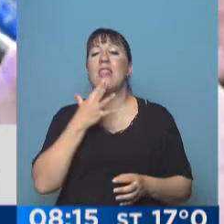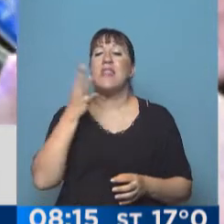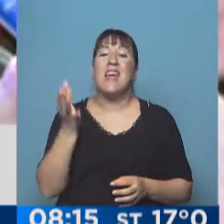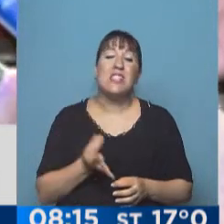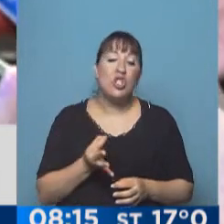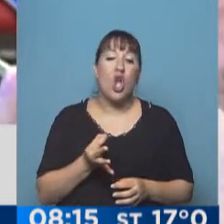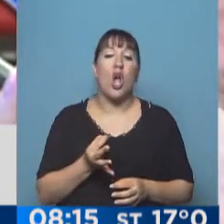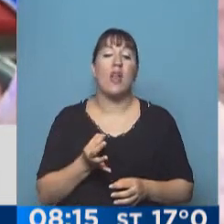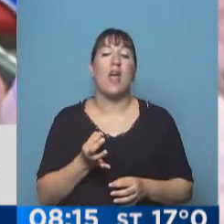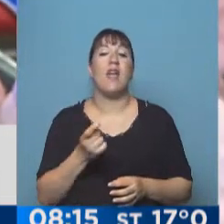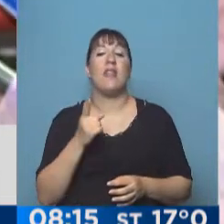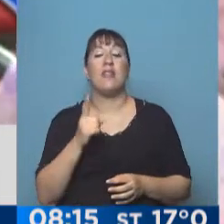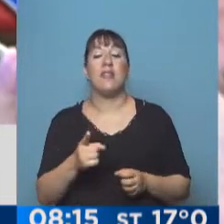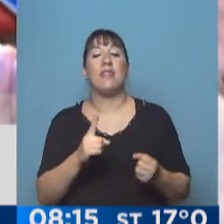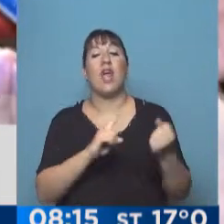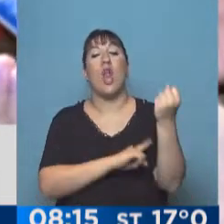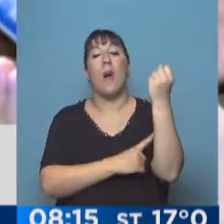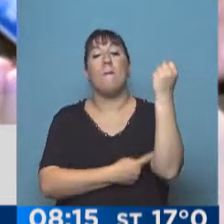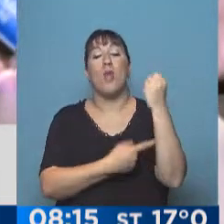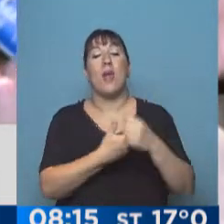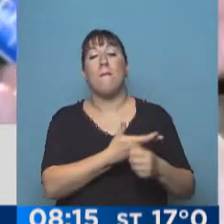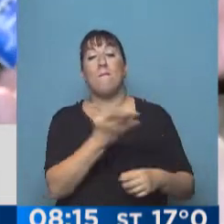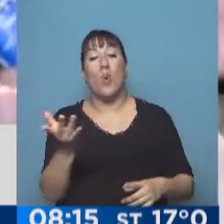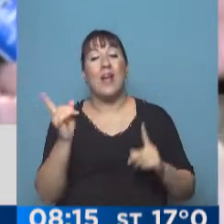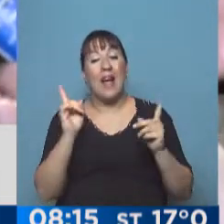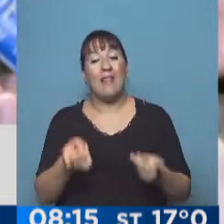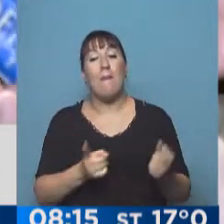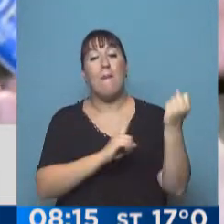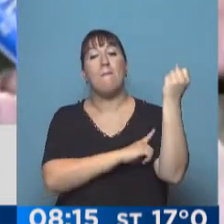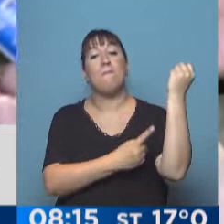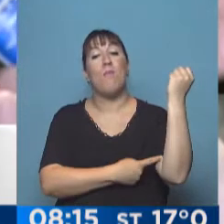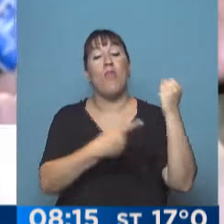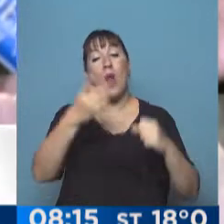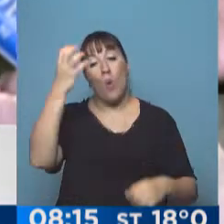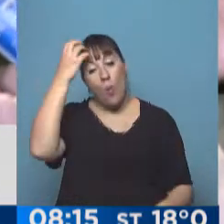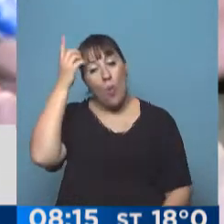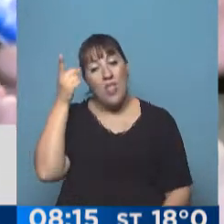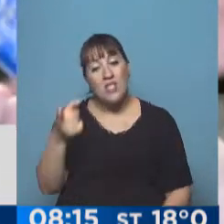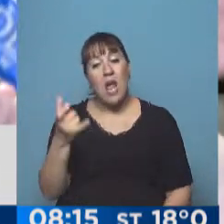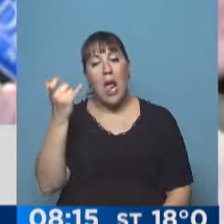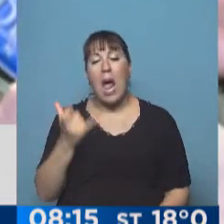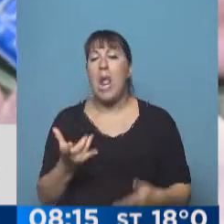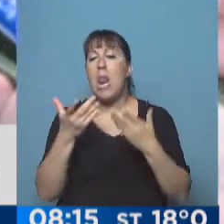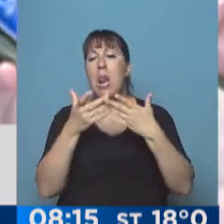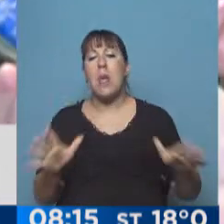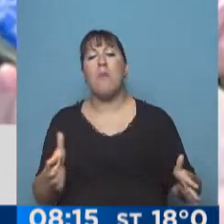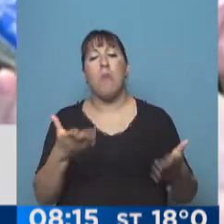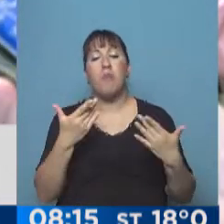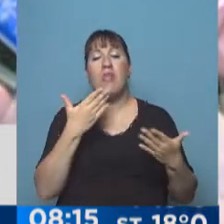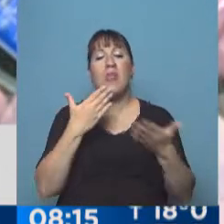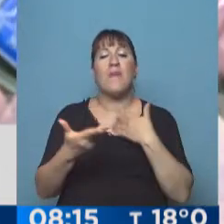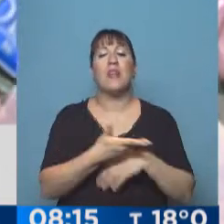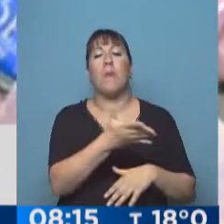de los poderes públicos incluyendo las decisiones del poder judicial están abiertas y sometidas a un debate público y